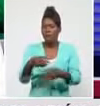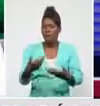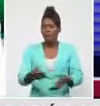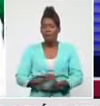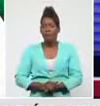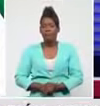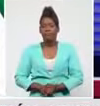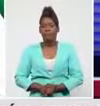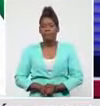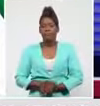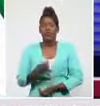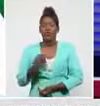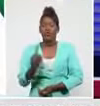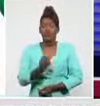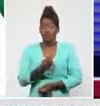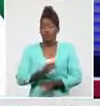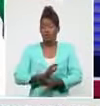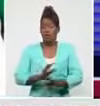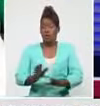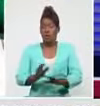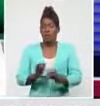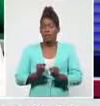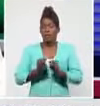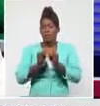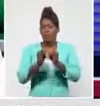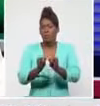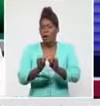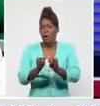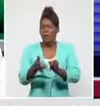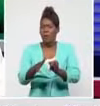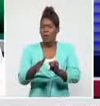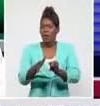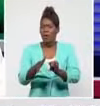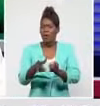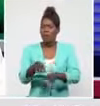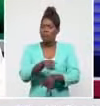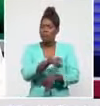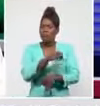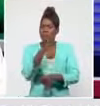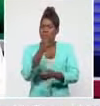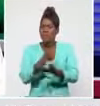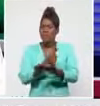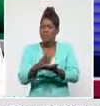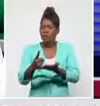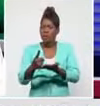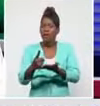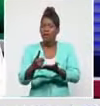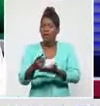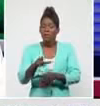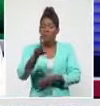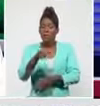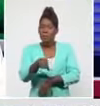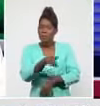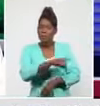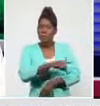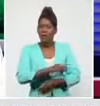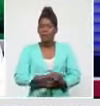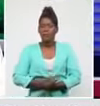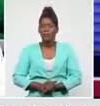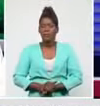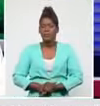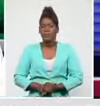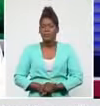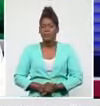nosotros se había anunciado aquí, hará 3 semanas atrás, que el lunes que pasó, del